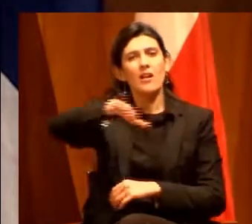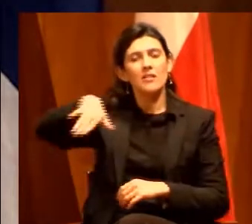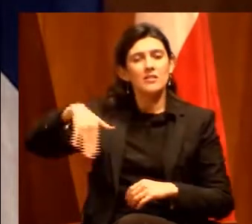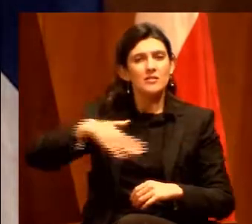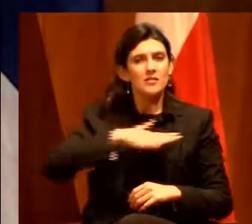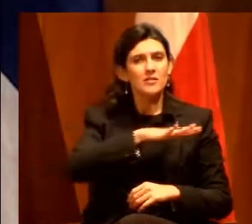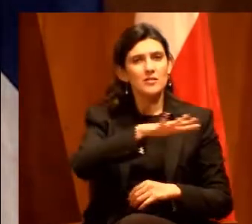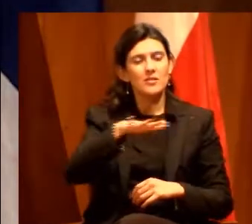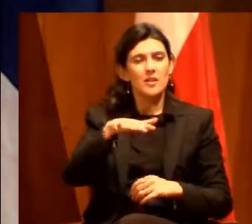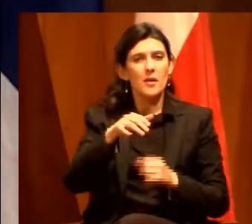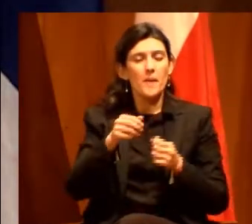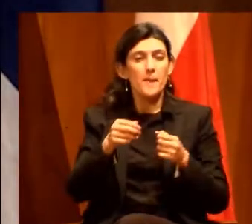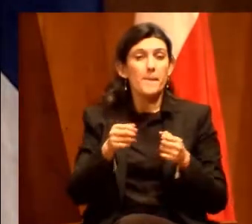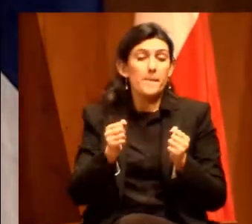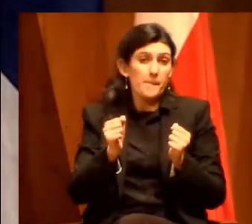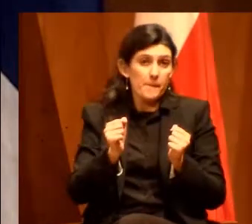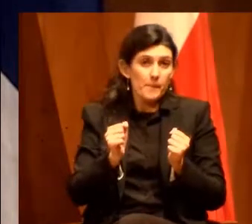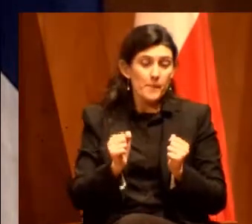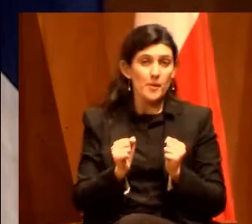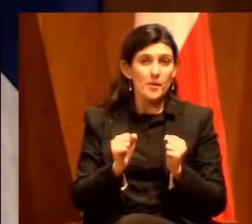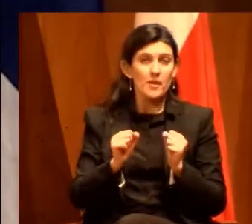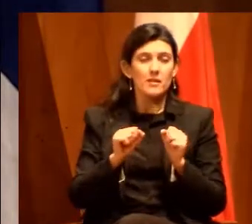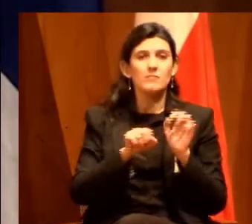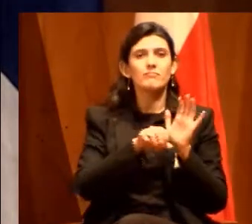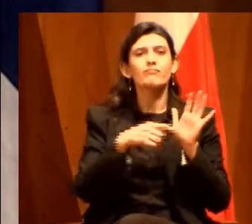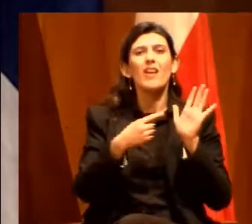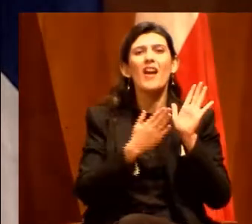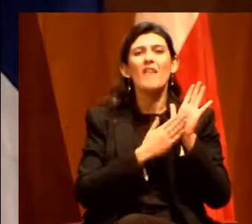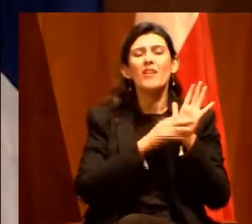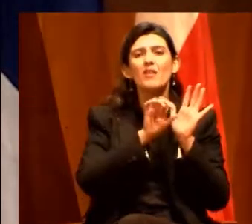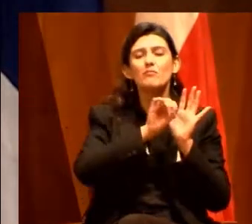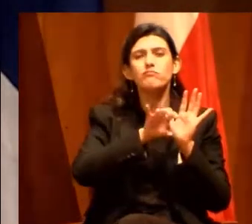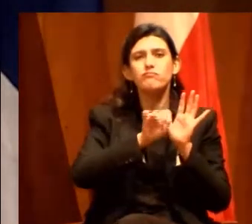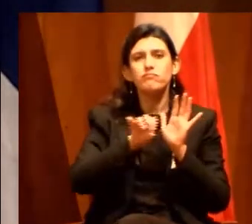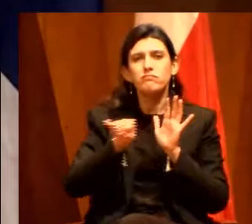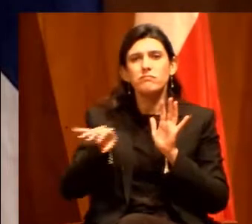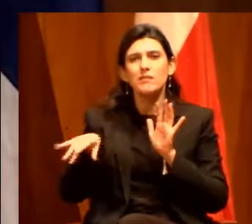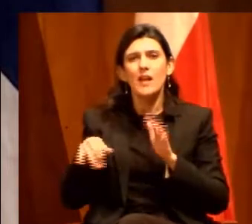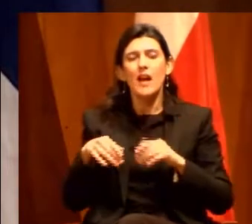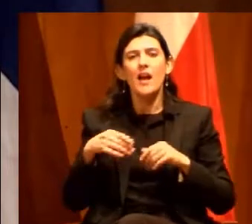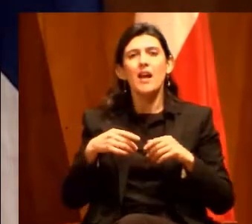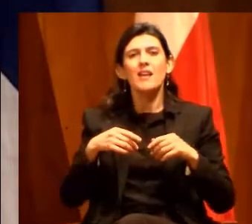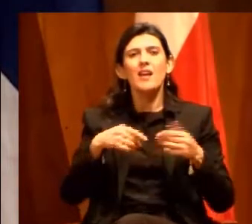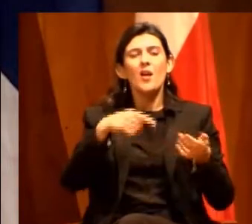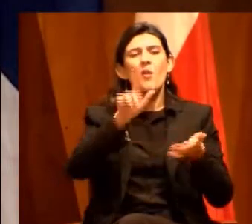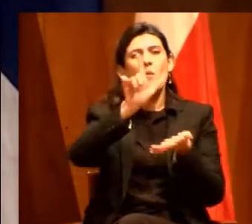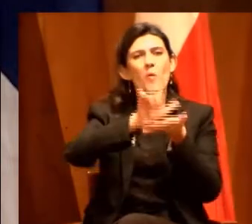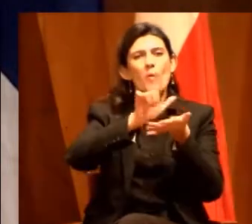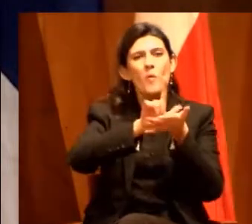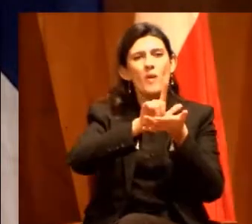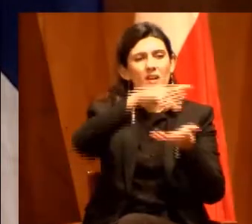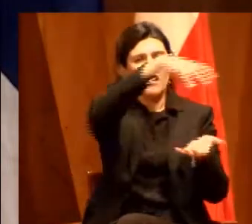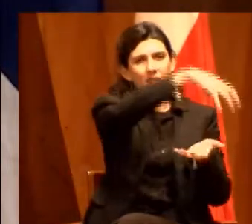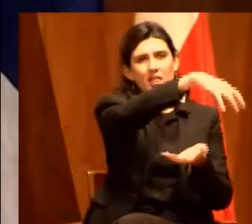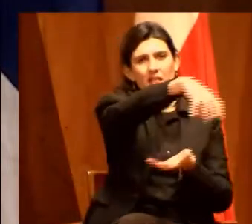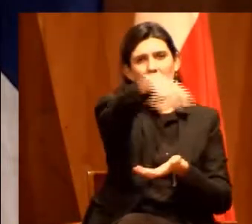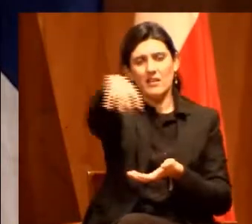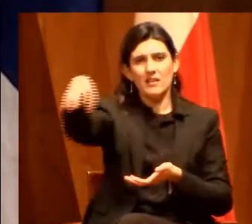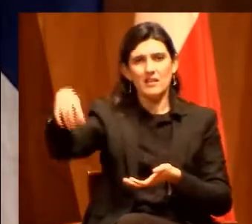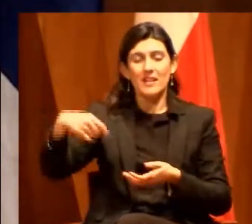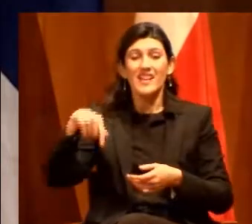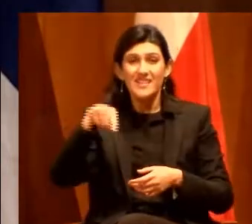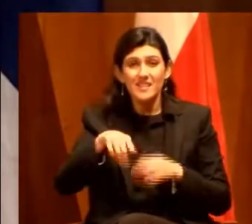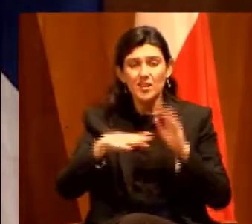de modo de irradiar con las enseñanzas del Evangelio a las periferias territoriales y sociales, está en la base de